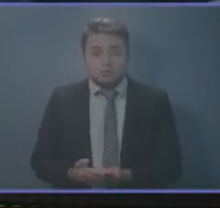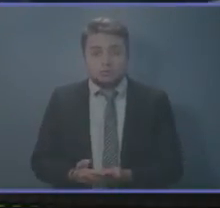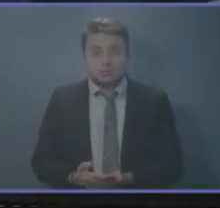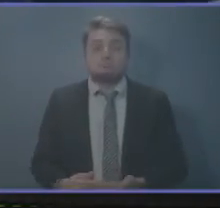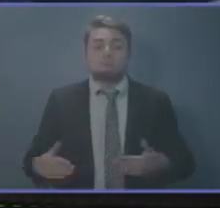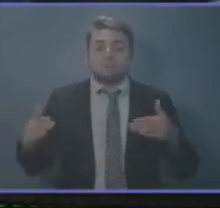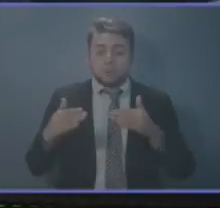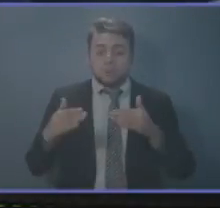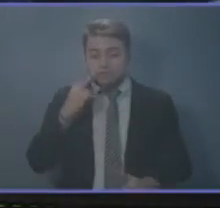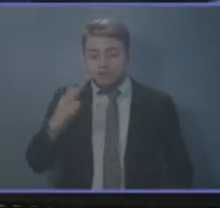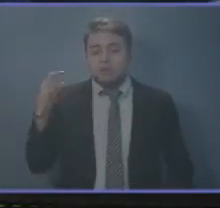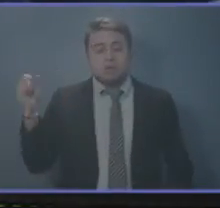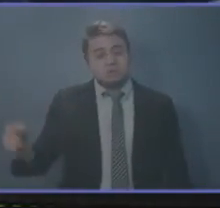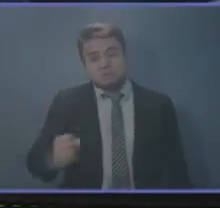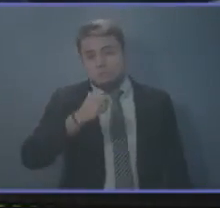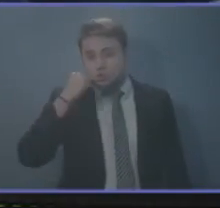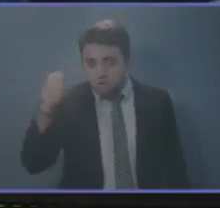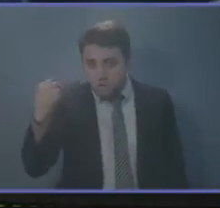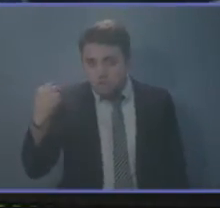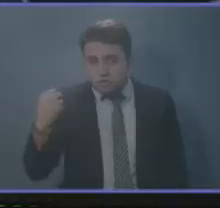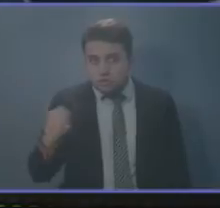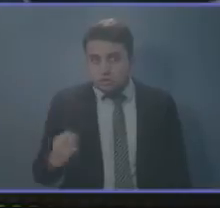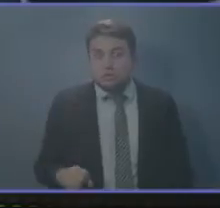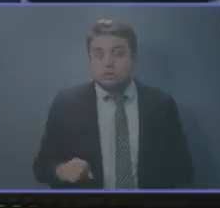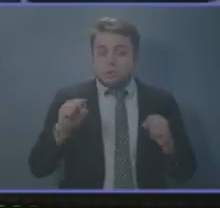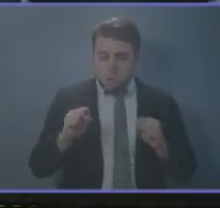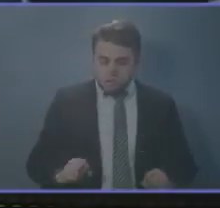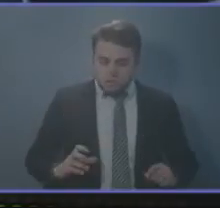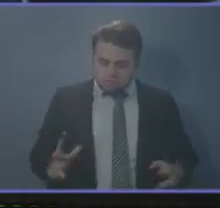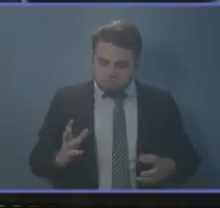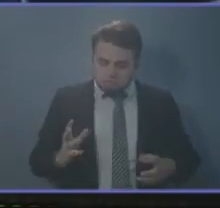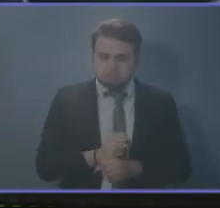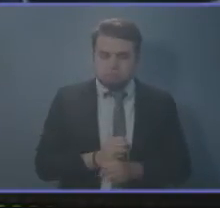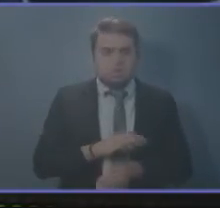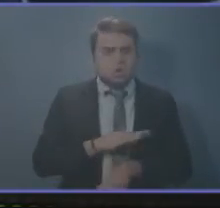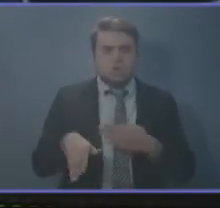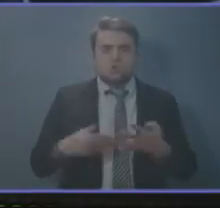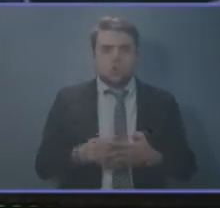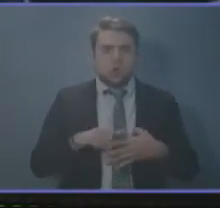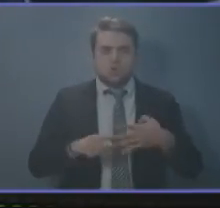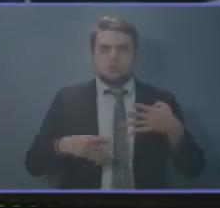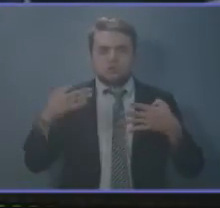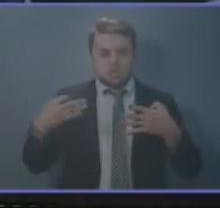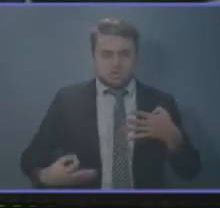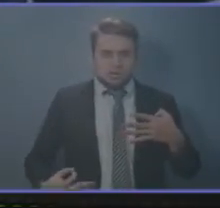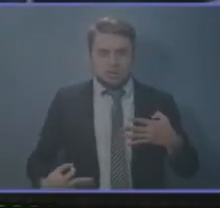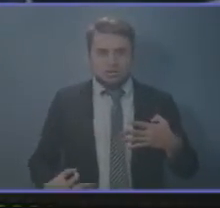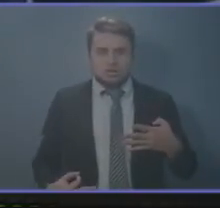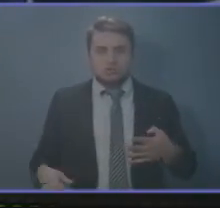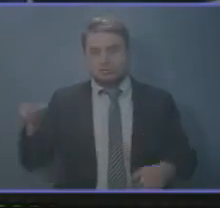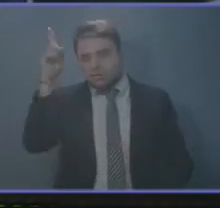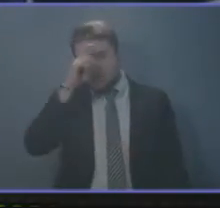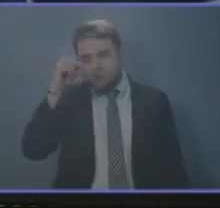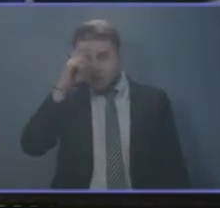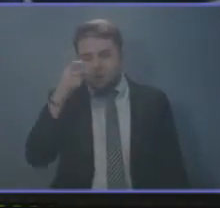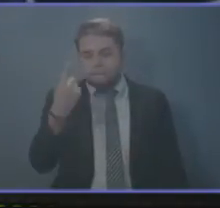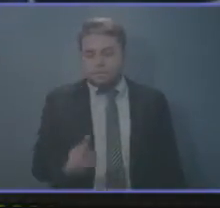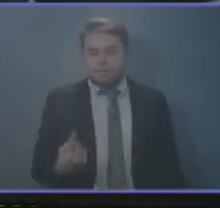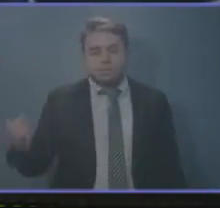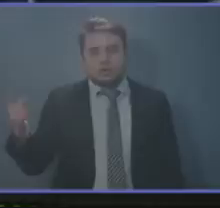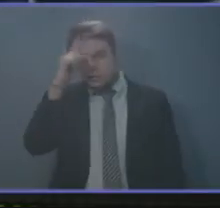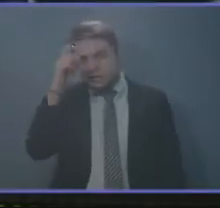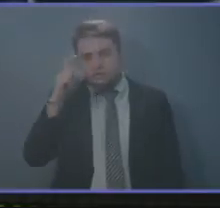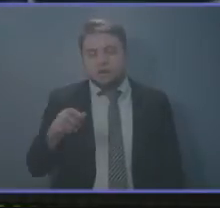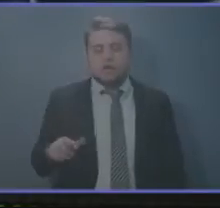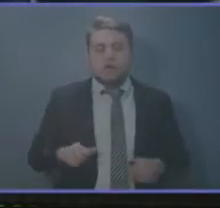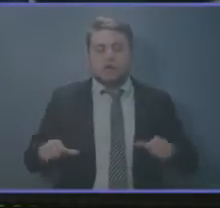lo importante que es garantizar esos derechos laborales para todos los empleados del sector transporte. Además,